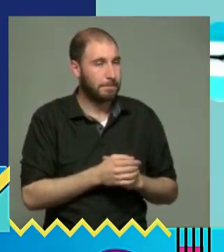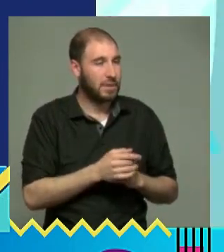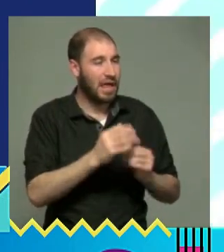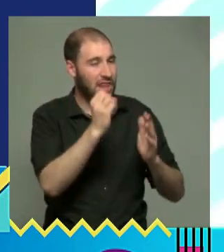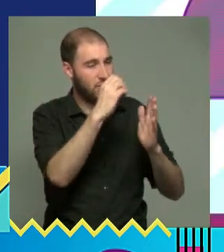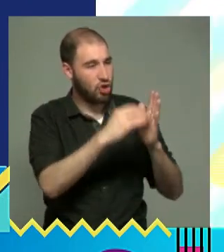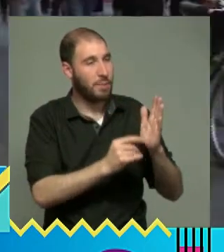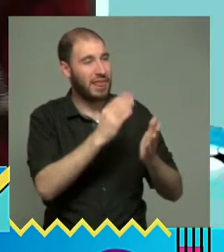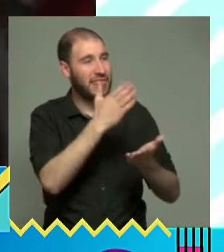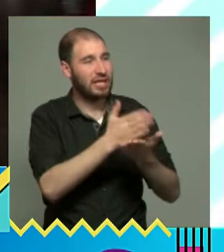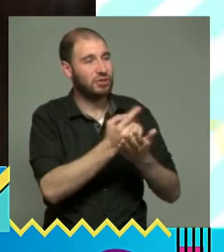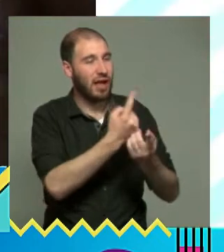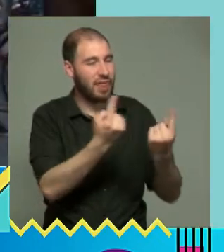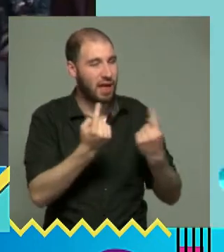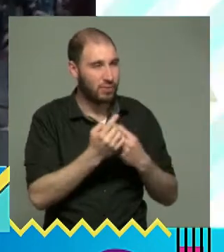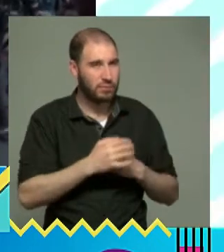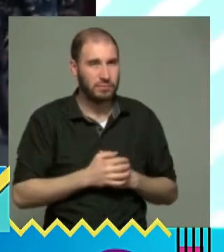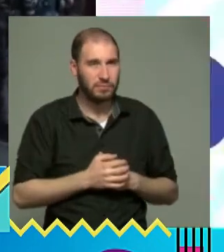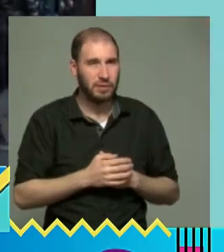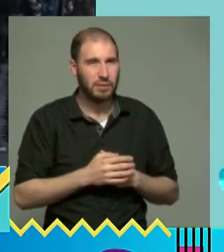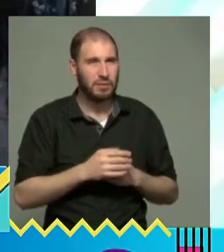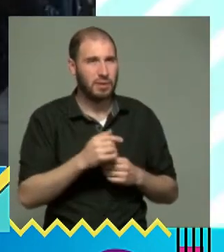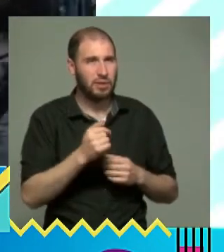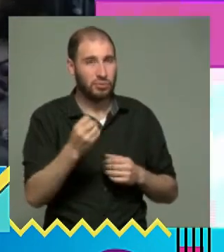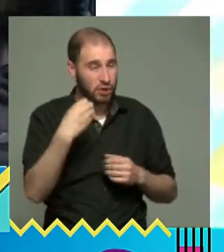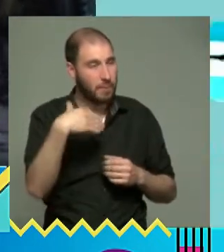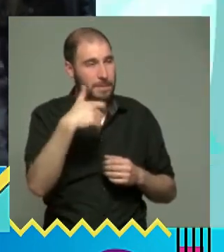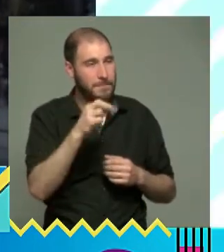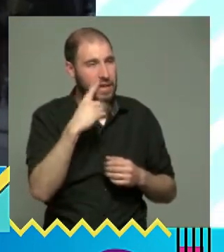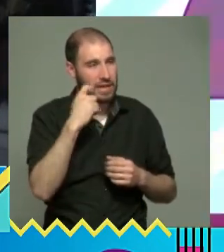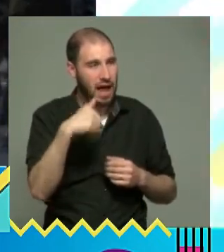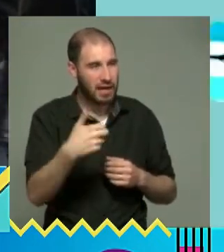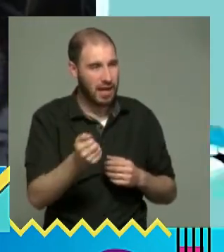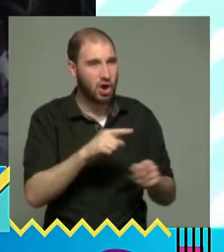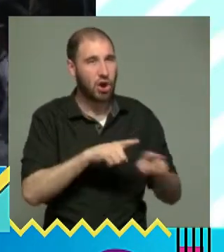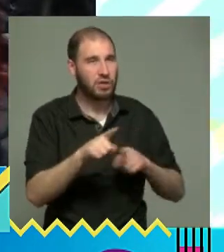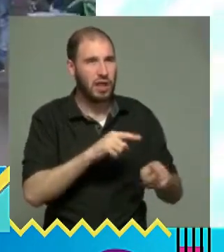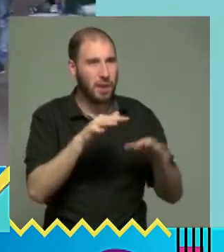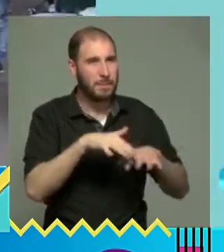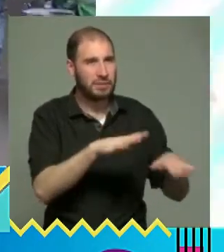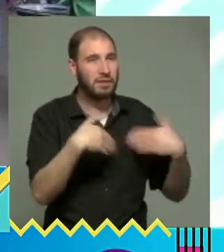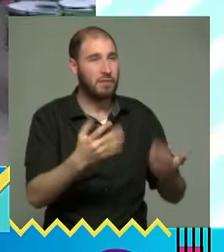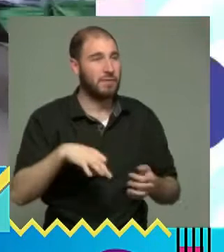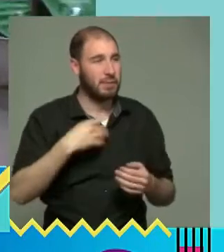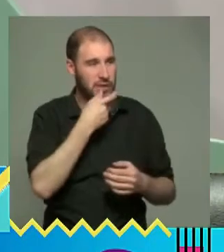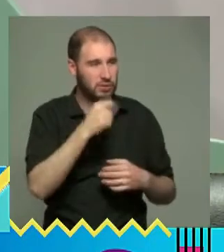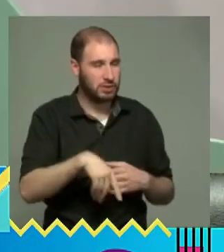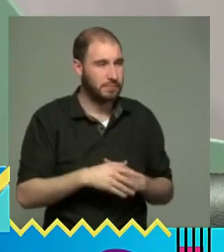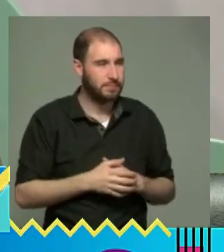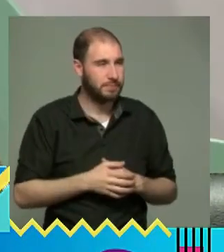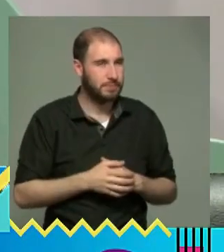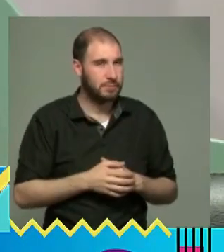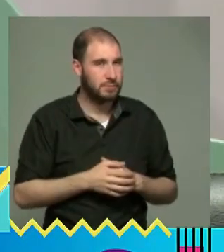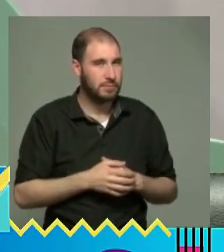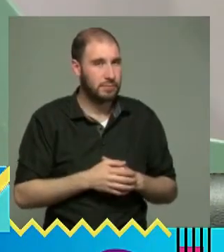listado de derechos individuales. No sé si te acuerdas. Presentate, Mariana, para que sepa. Mi nombre es Mariana Soler, coordinadora de la Marcha por la Vida acá en Mendoza.